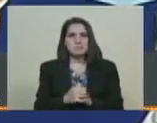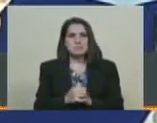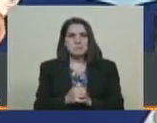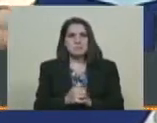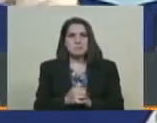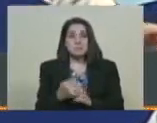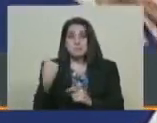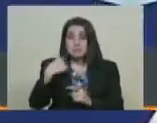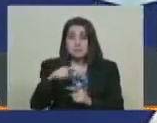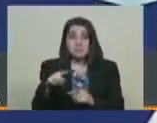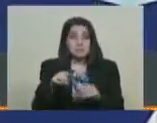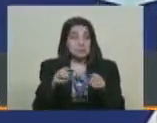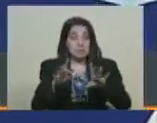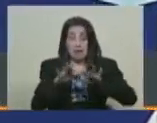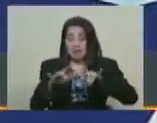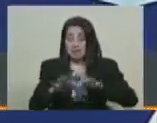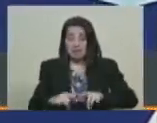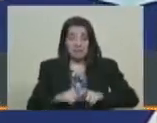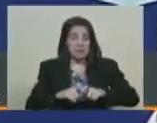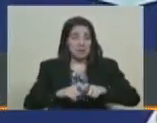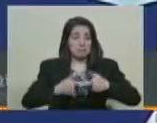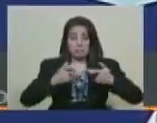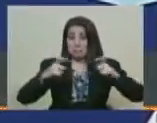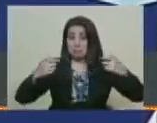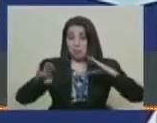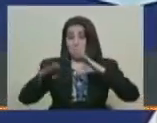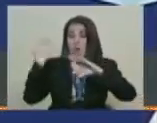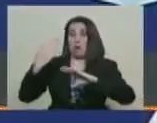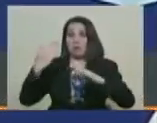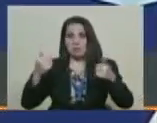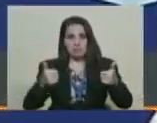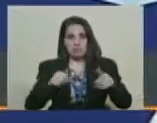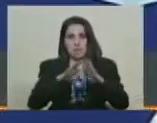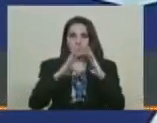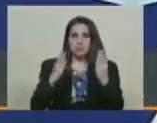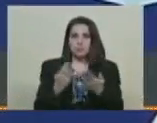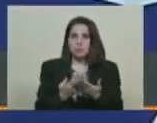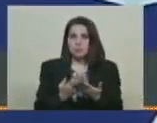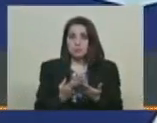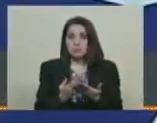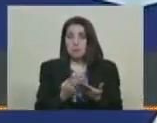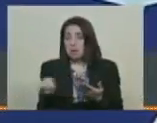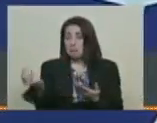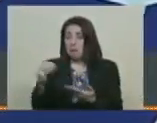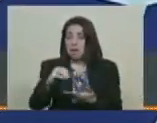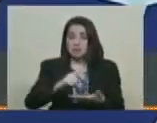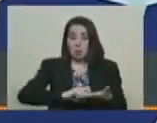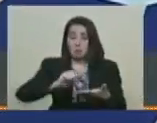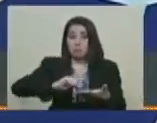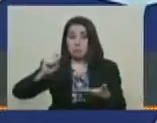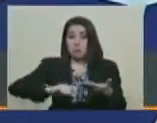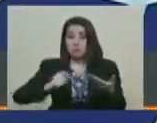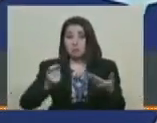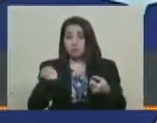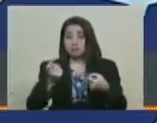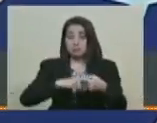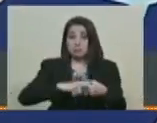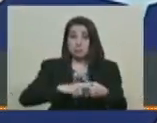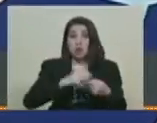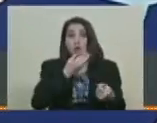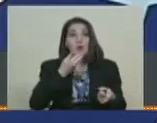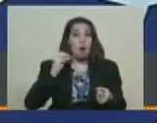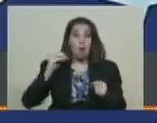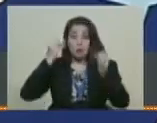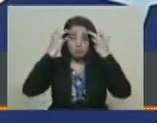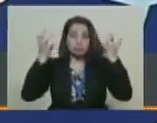tenemos la plataforma más avanzada del mundo, pero además hicimos un contrato con una empresa de jóvenes